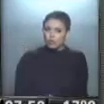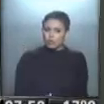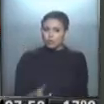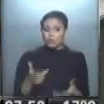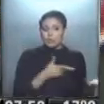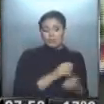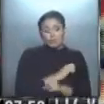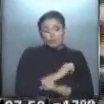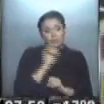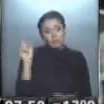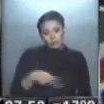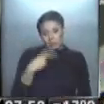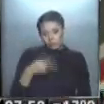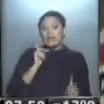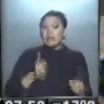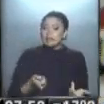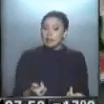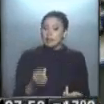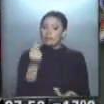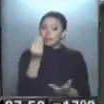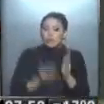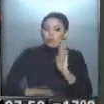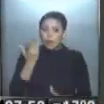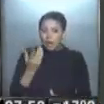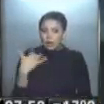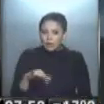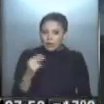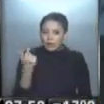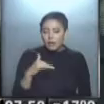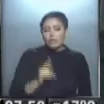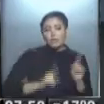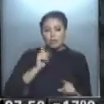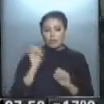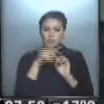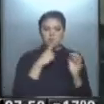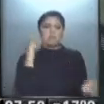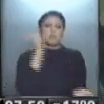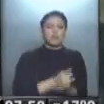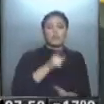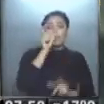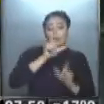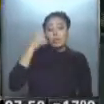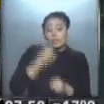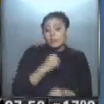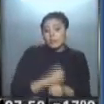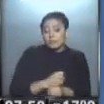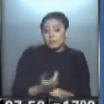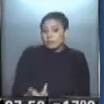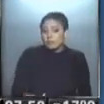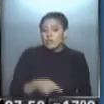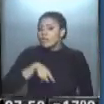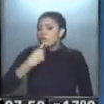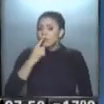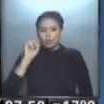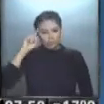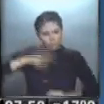pésimo servicio, sino también por el incremento de la tarifa y, bueno, algunos bajaron insultando a los auxiliares que están en la línea de molinetes y algunos